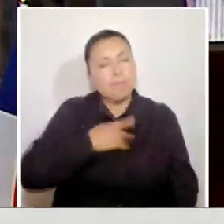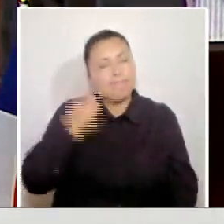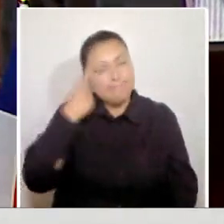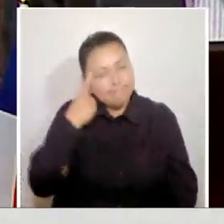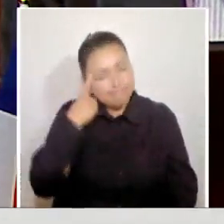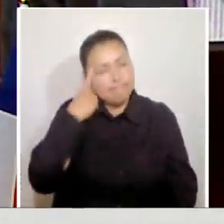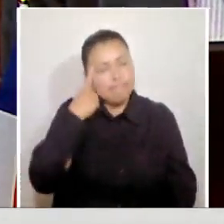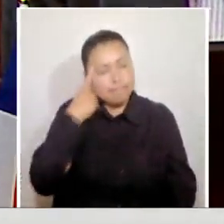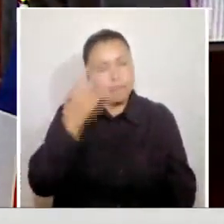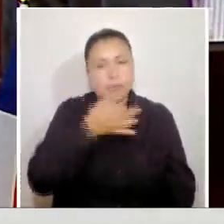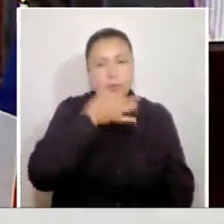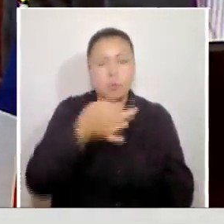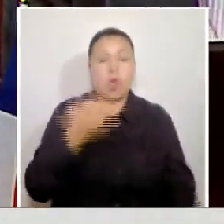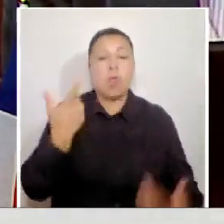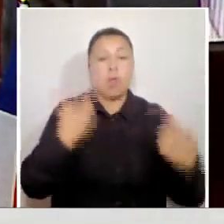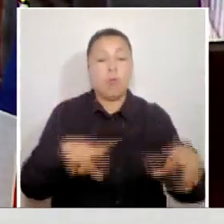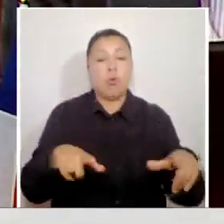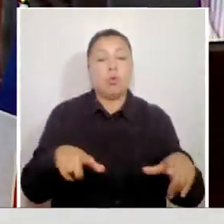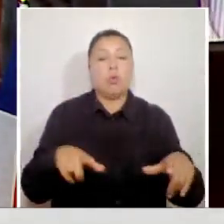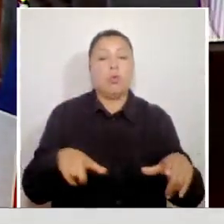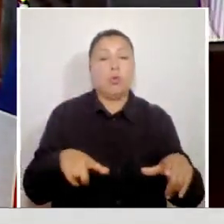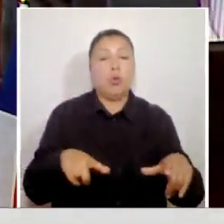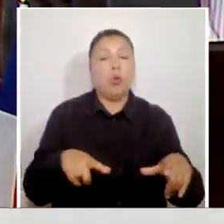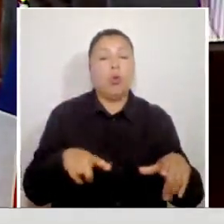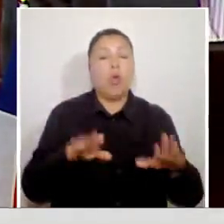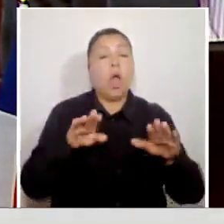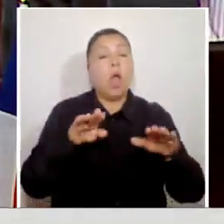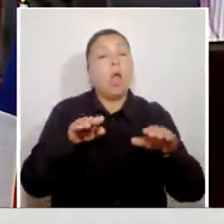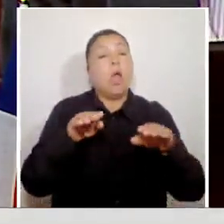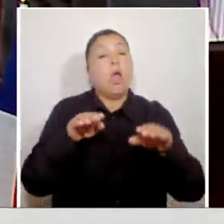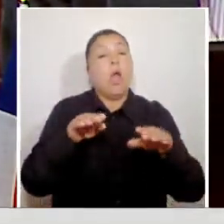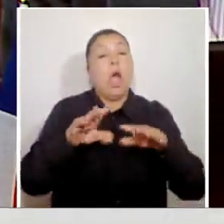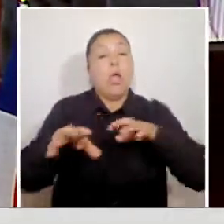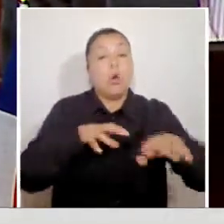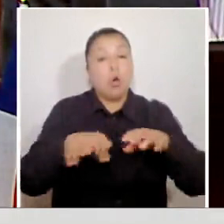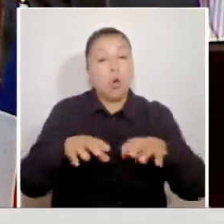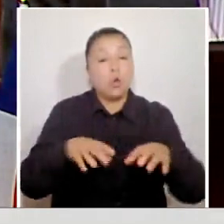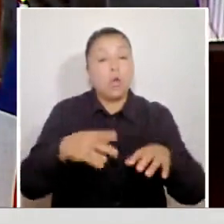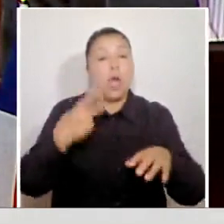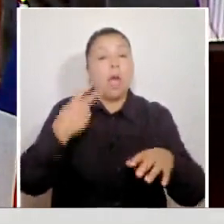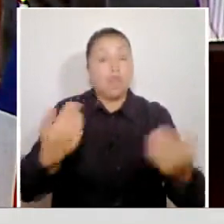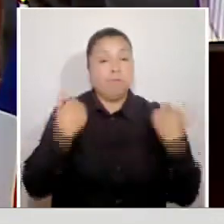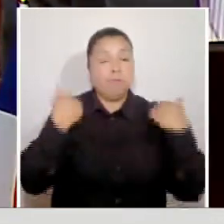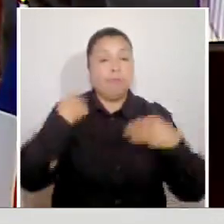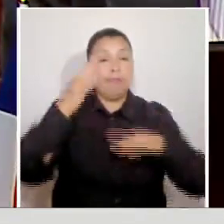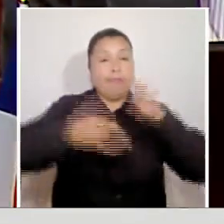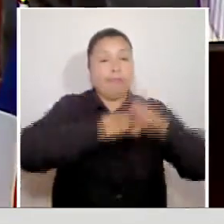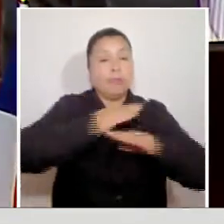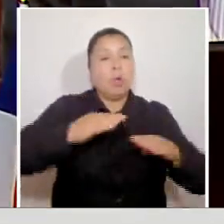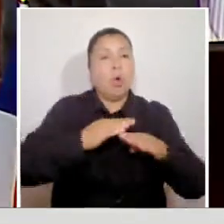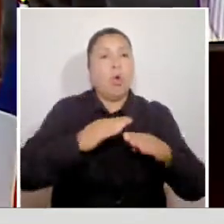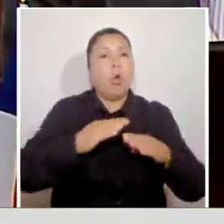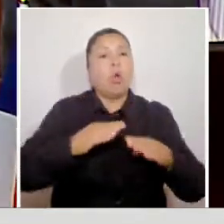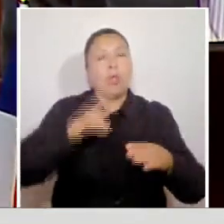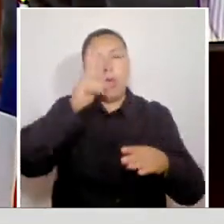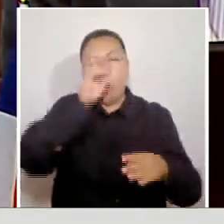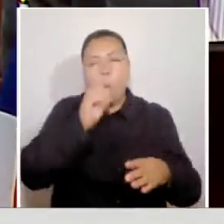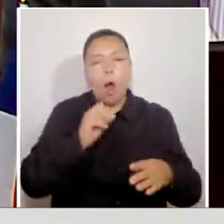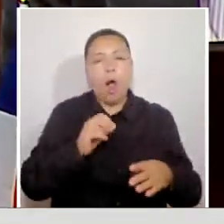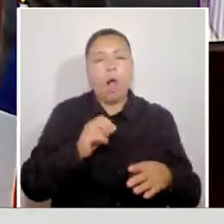lo que nos decía la dirección general de movilización por cuanto hay instrumentos que son propios de la práctica que pueden ser considerados como armas